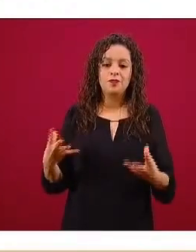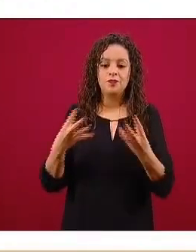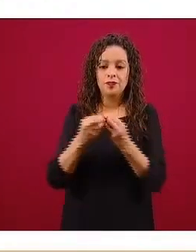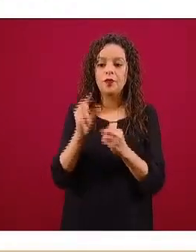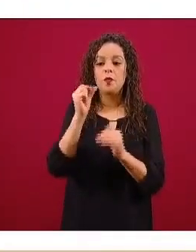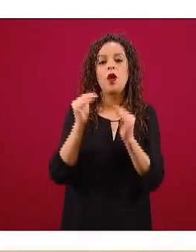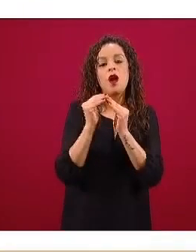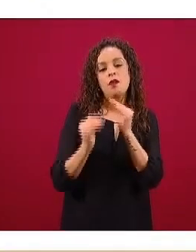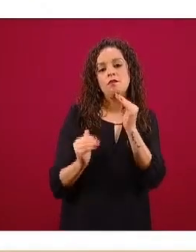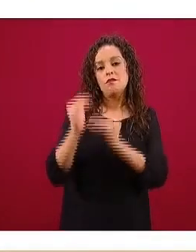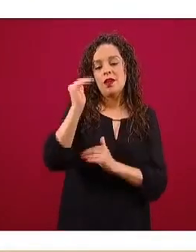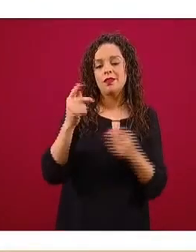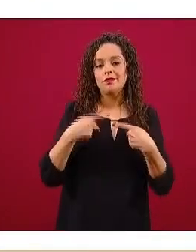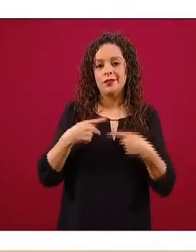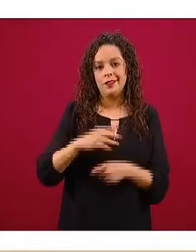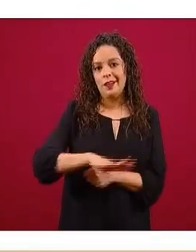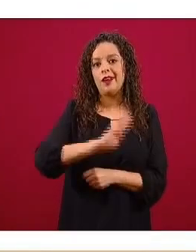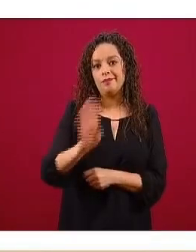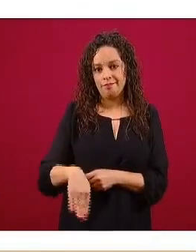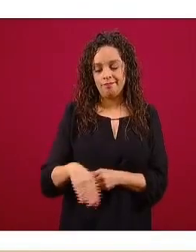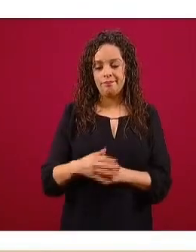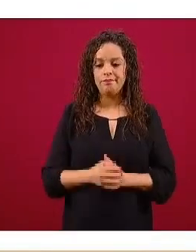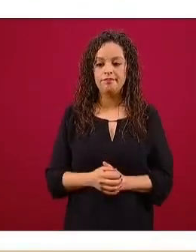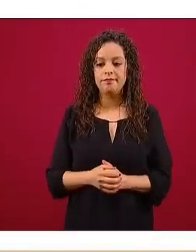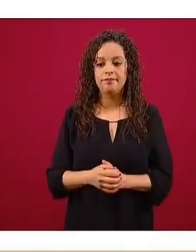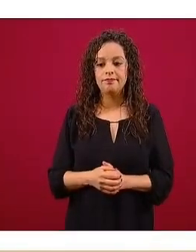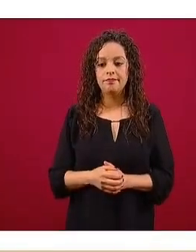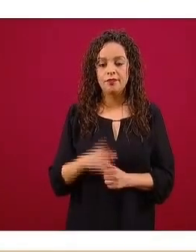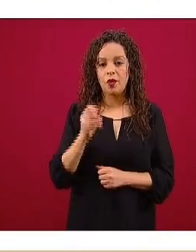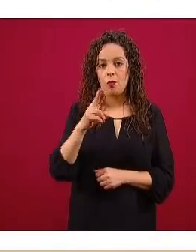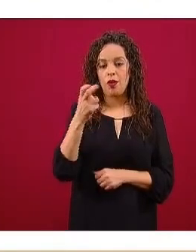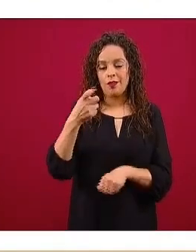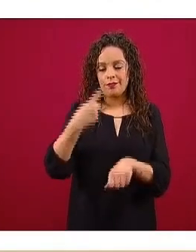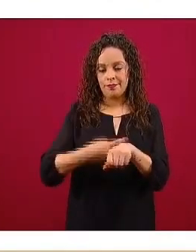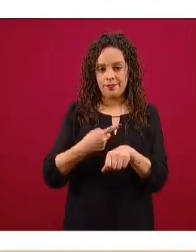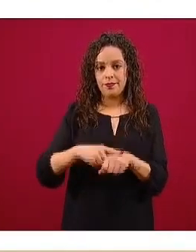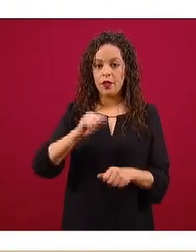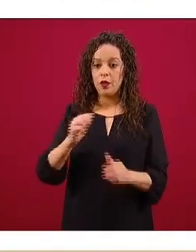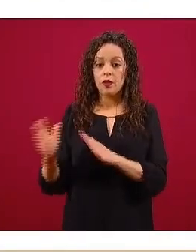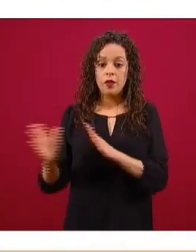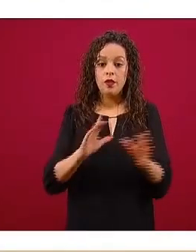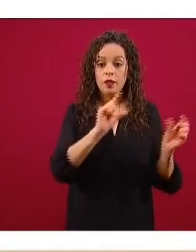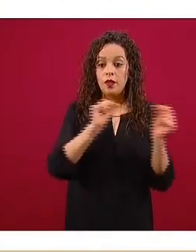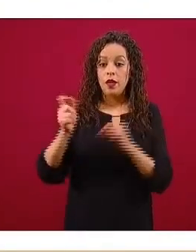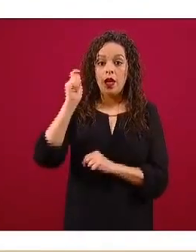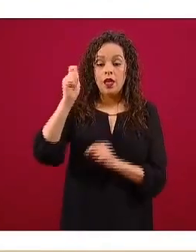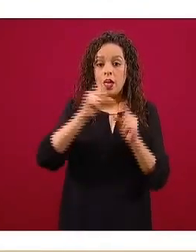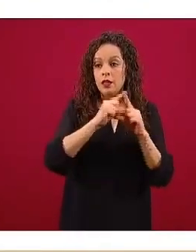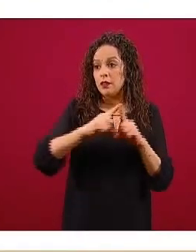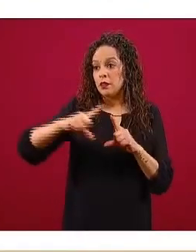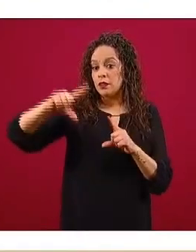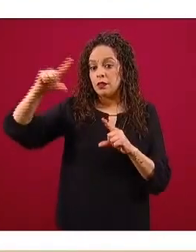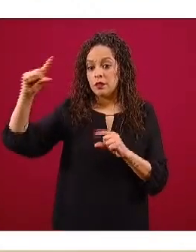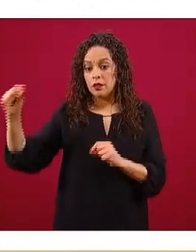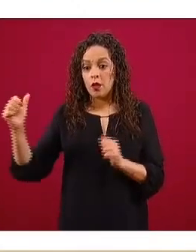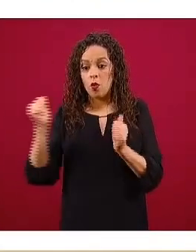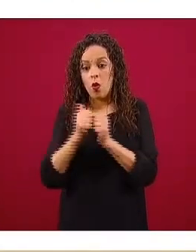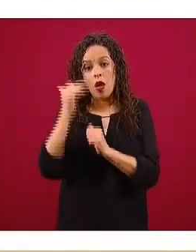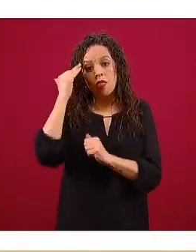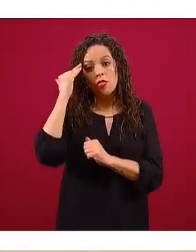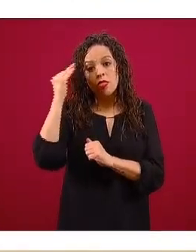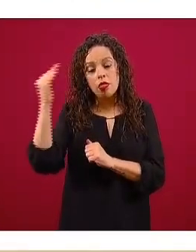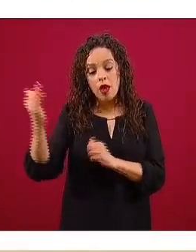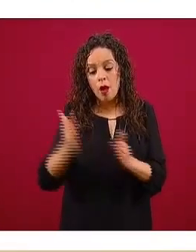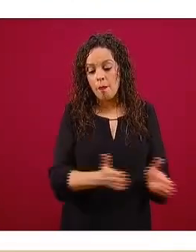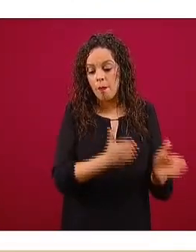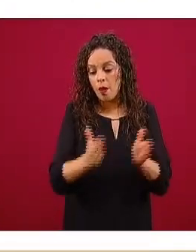siguiente diapositiva, es precisamente la distribución también en el tiempo de los casos